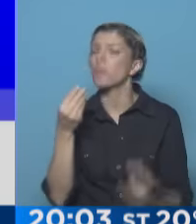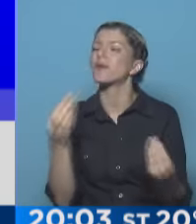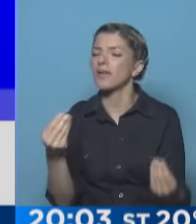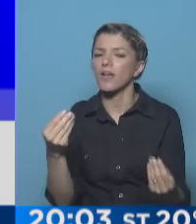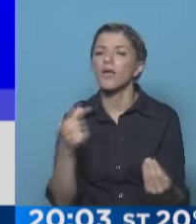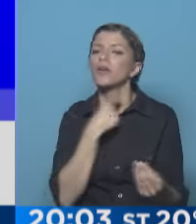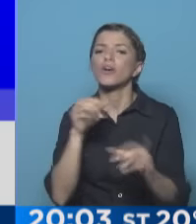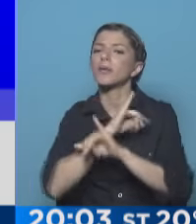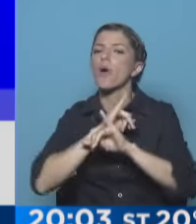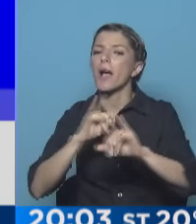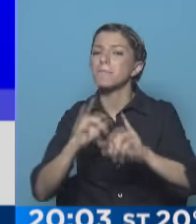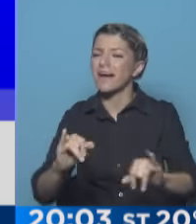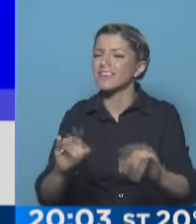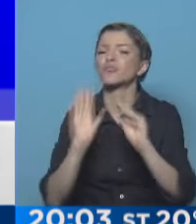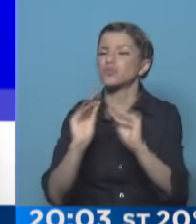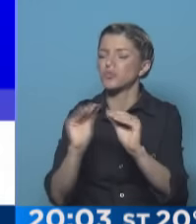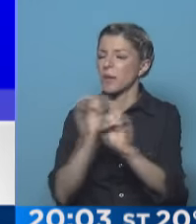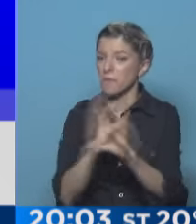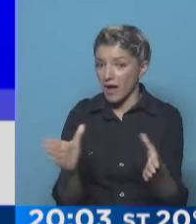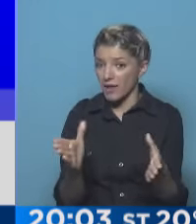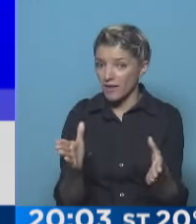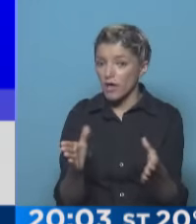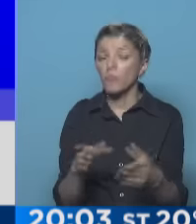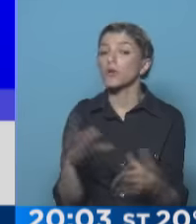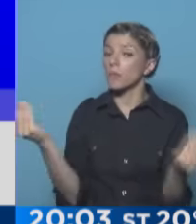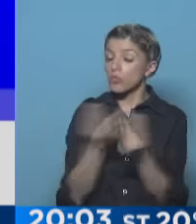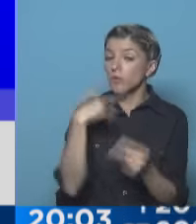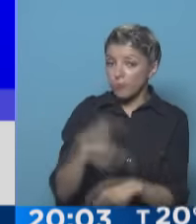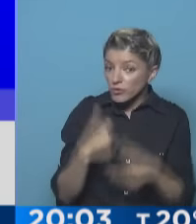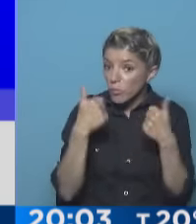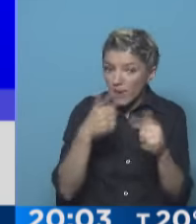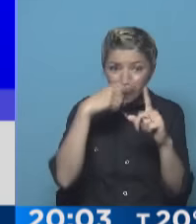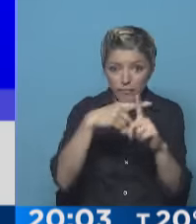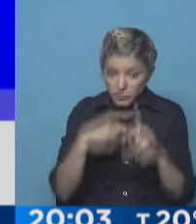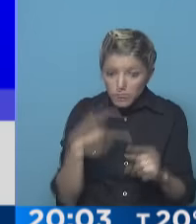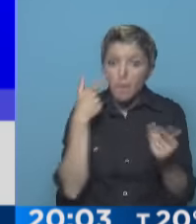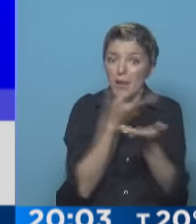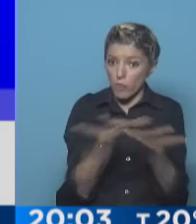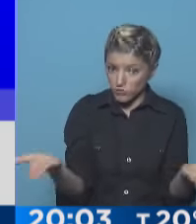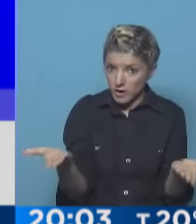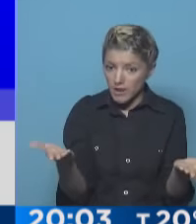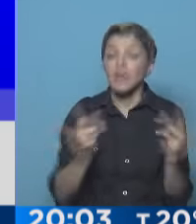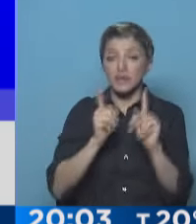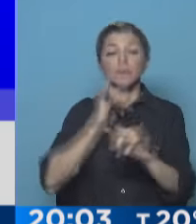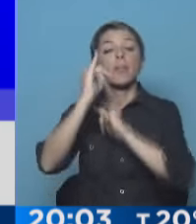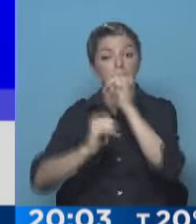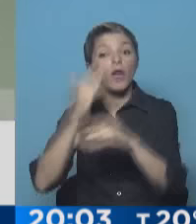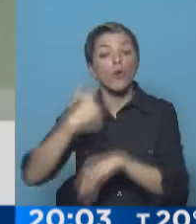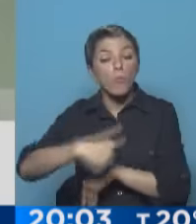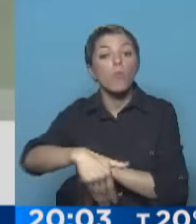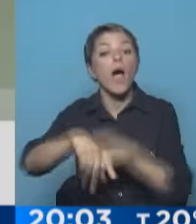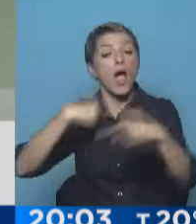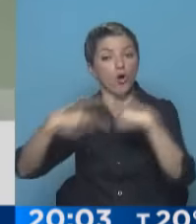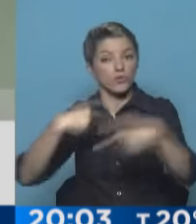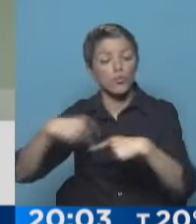queremos campaña sucia porque tenemos muchas cosas buenas que se han hecho y muchas cosas para explicar cómo vamos a hacer lo que falta